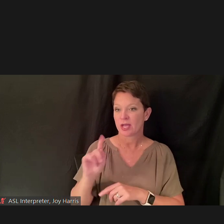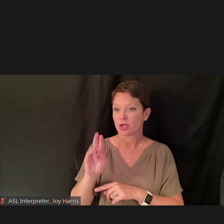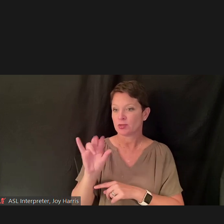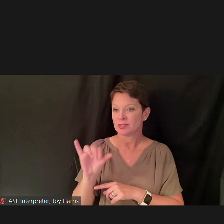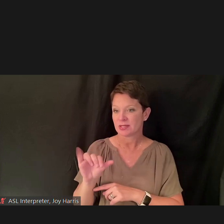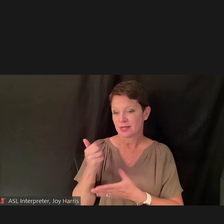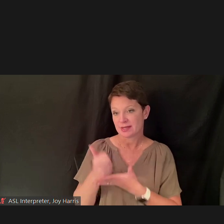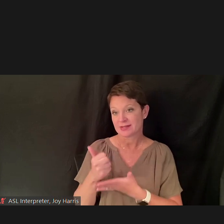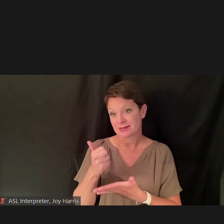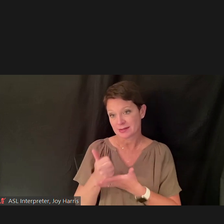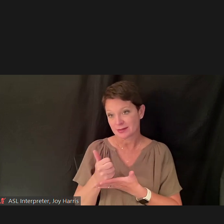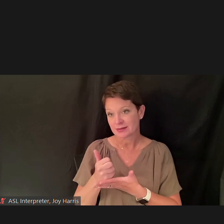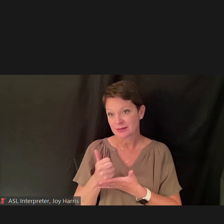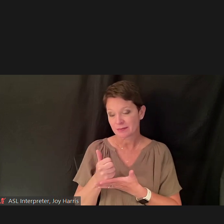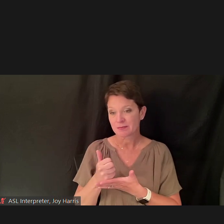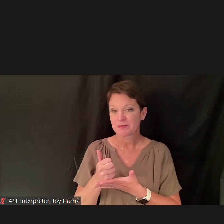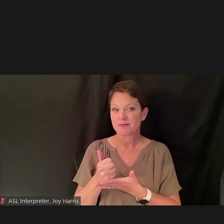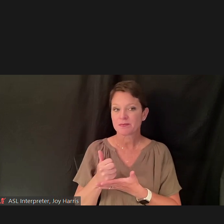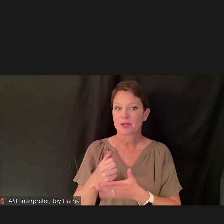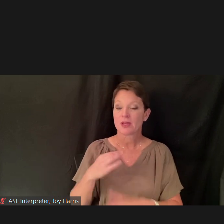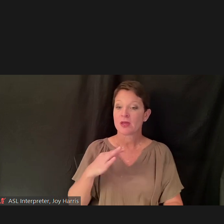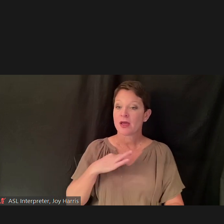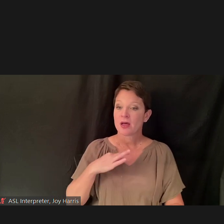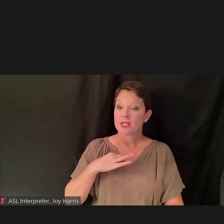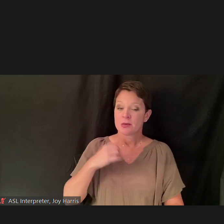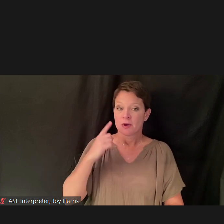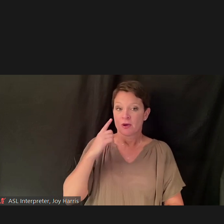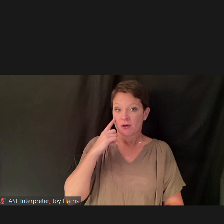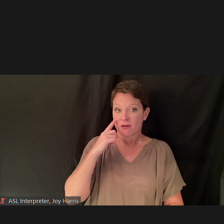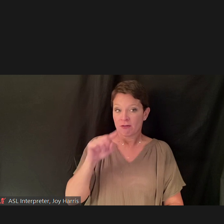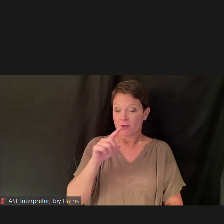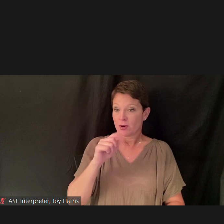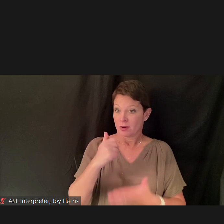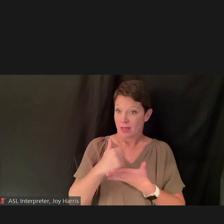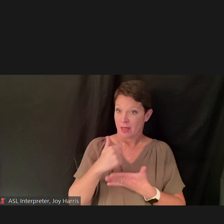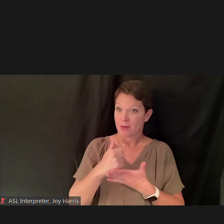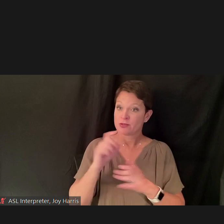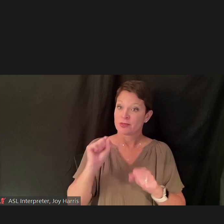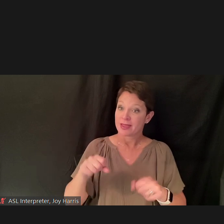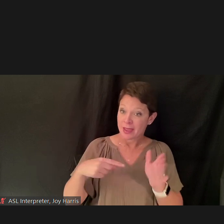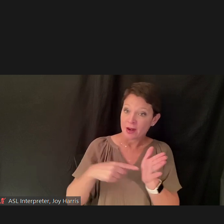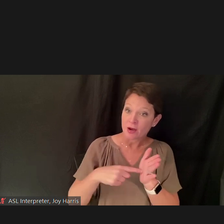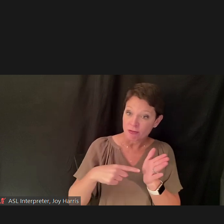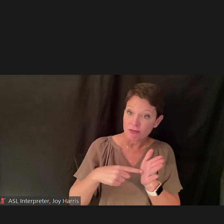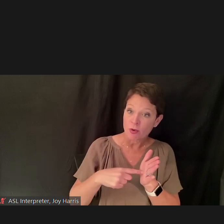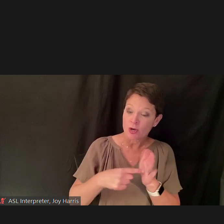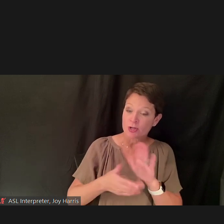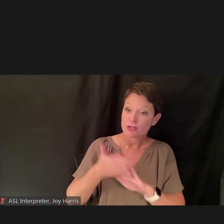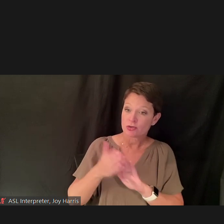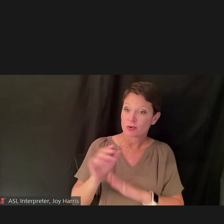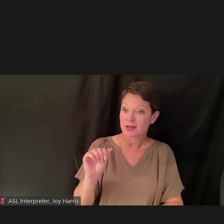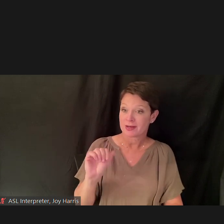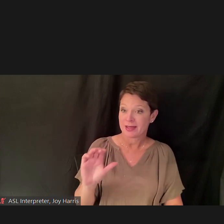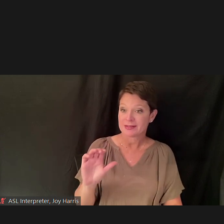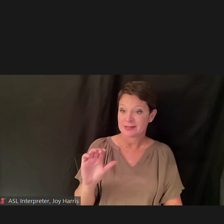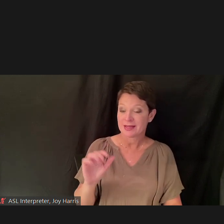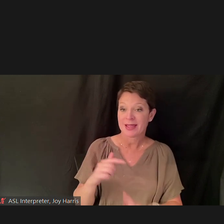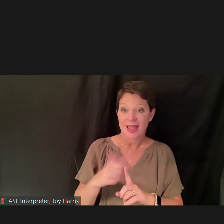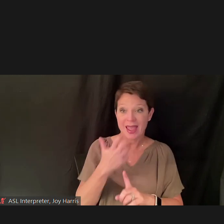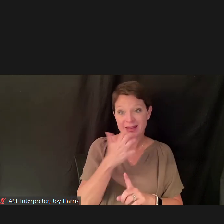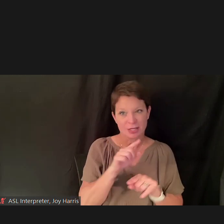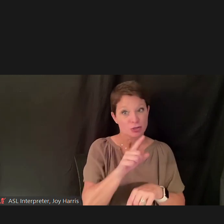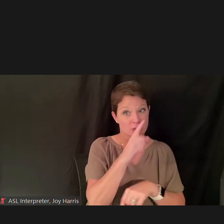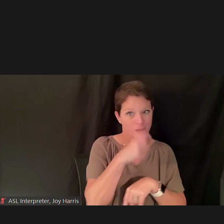assistance instar a sus clientes a if que eligible busquen for so that they asistencia can con sus afford to run their cuentas AC de and high